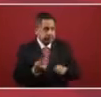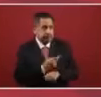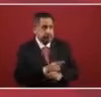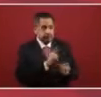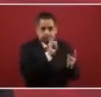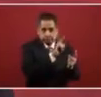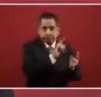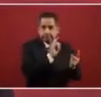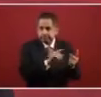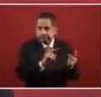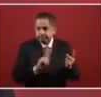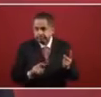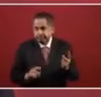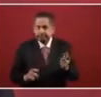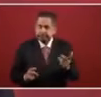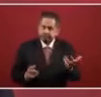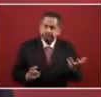sobre